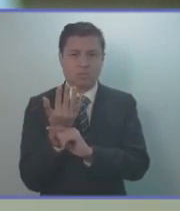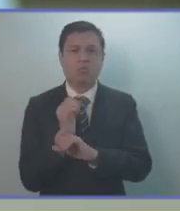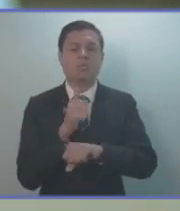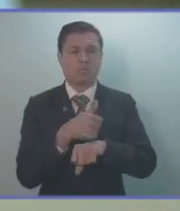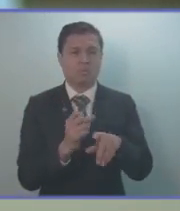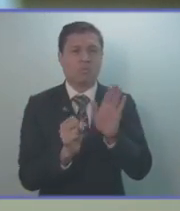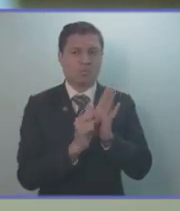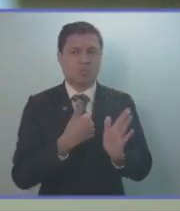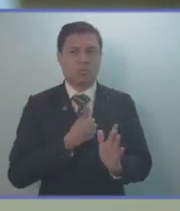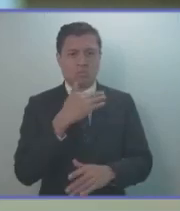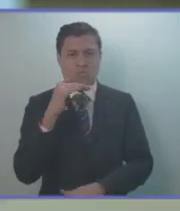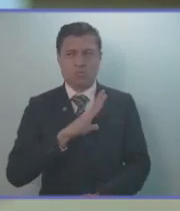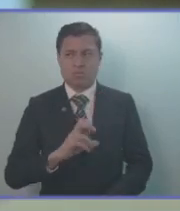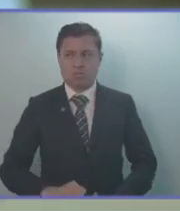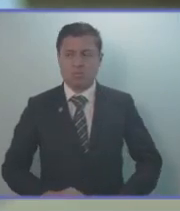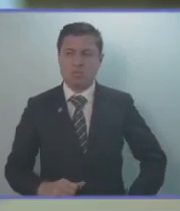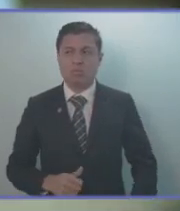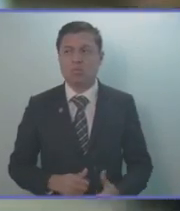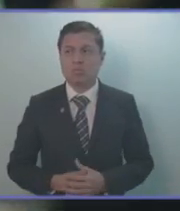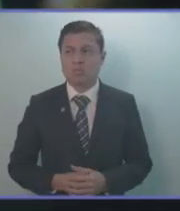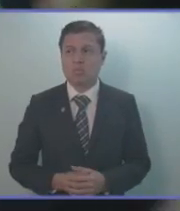de San Gerardo.